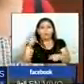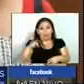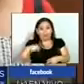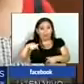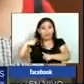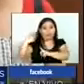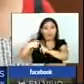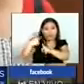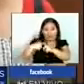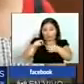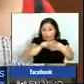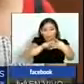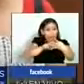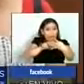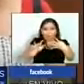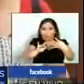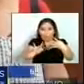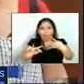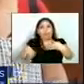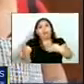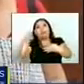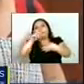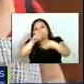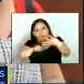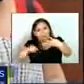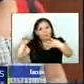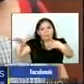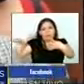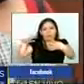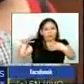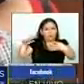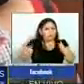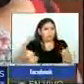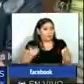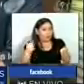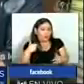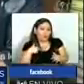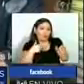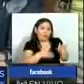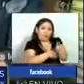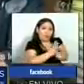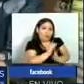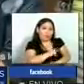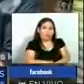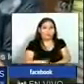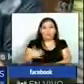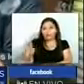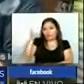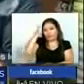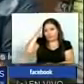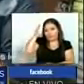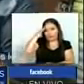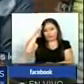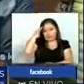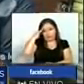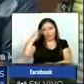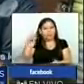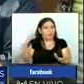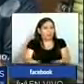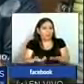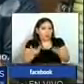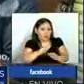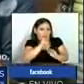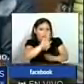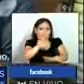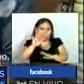abril Y este de marzo Y por eso es que Vengo a buscar Usted sabe Que no todos Respetamos los estándares